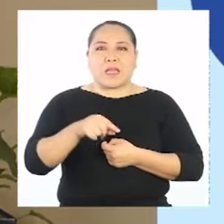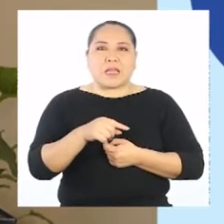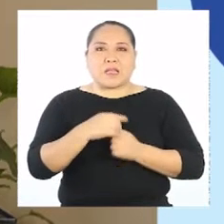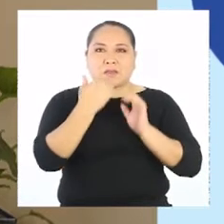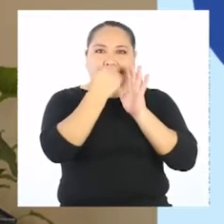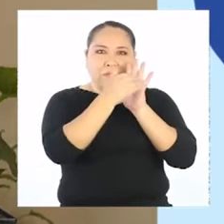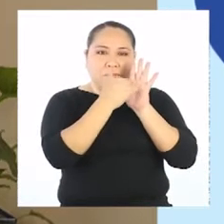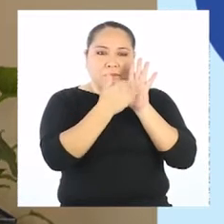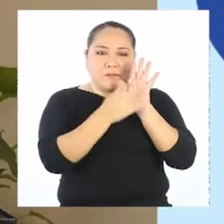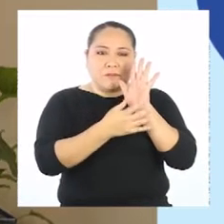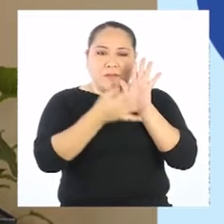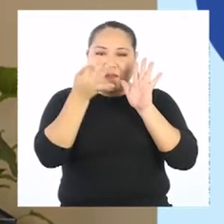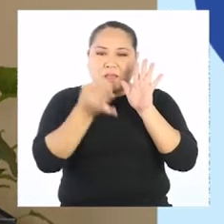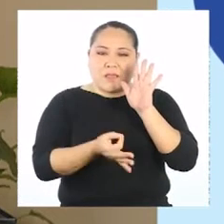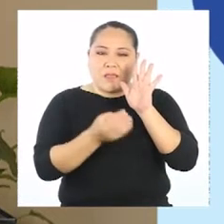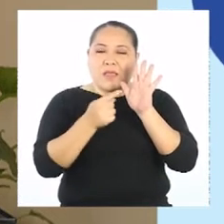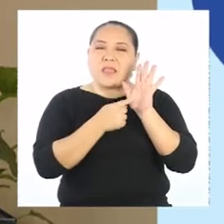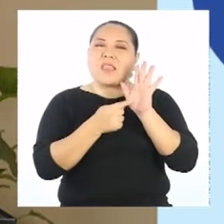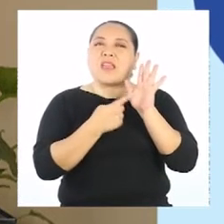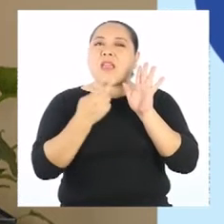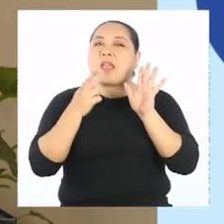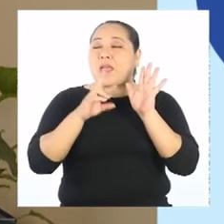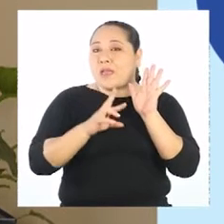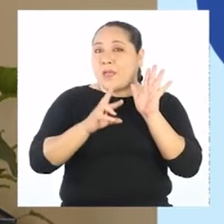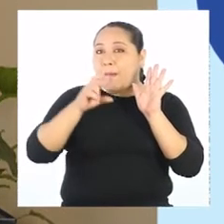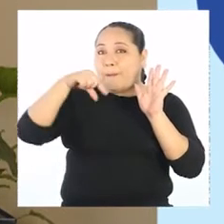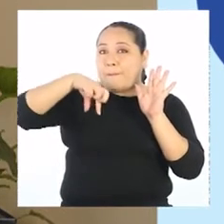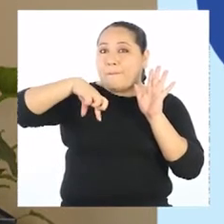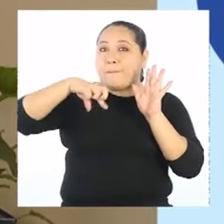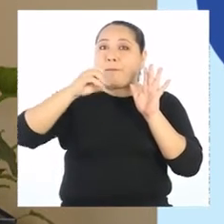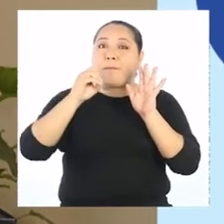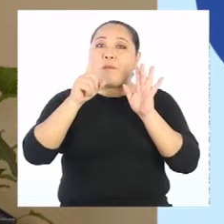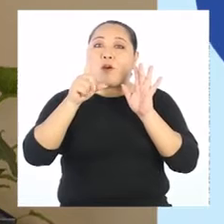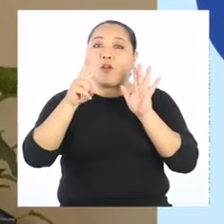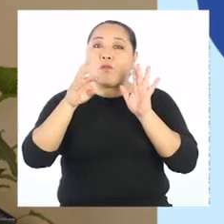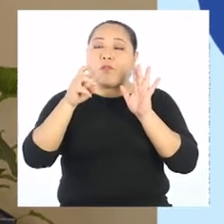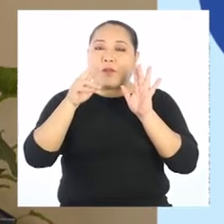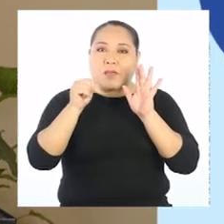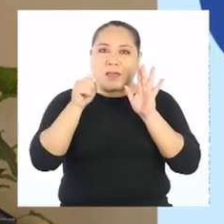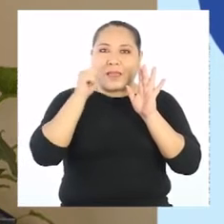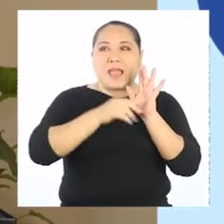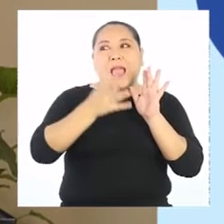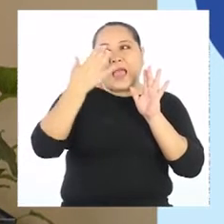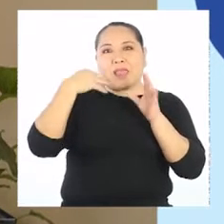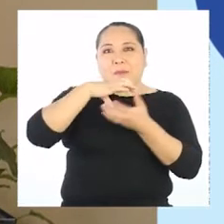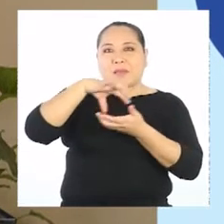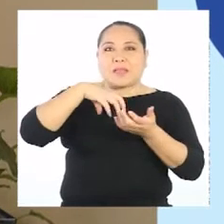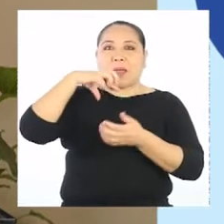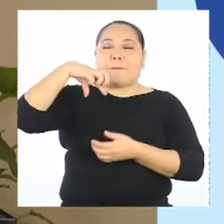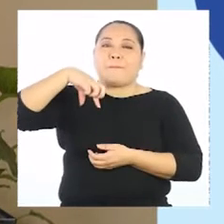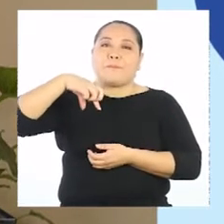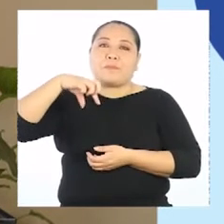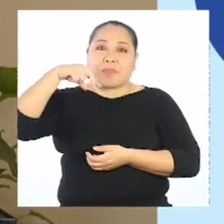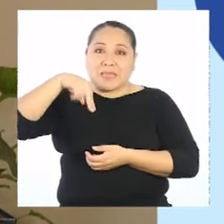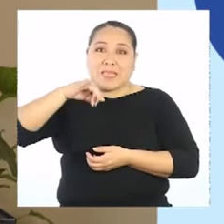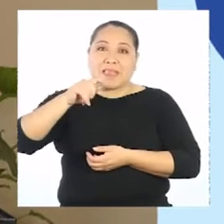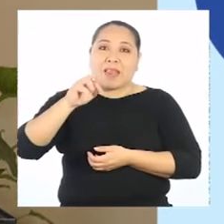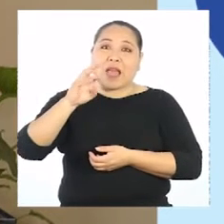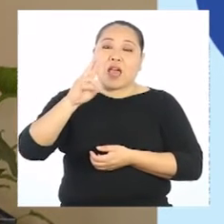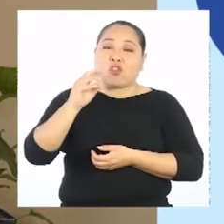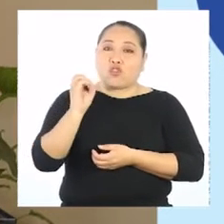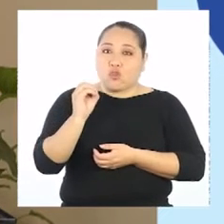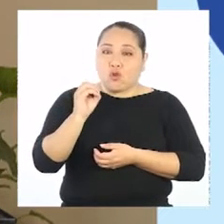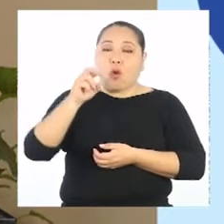decirlo, la receta original de la pólvora, que consistía en una mezcla de nitrato de potasio, carbón